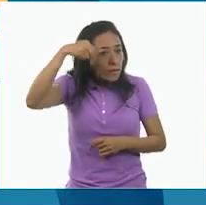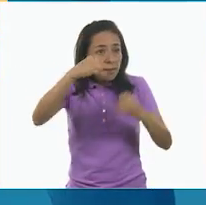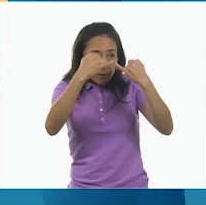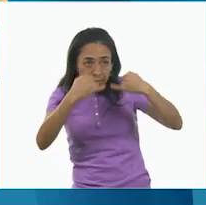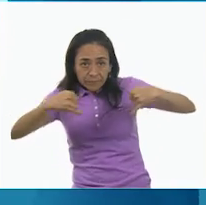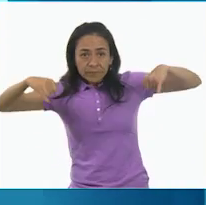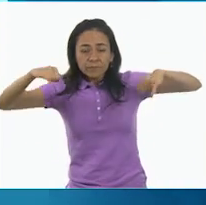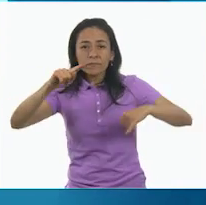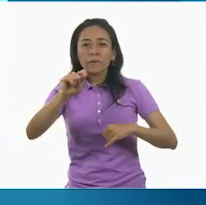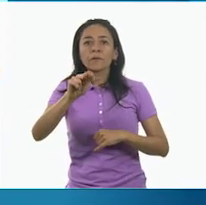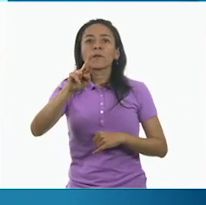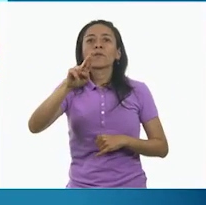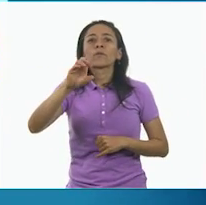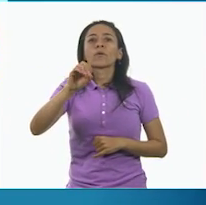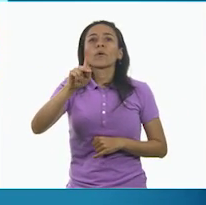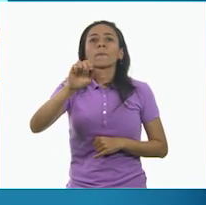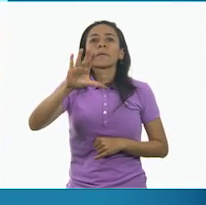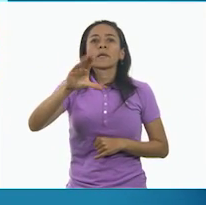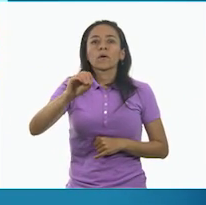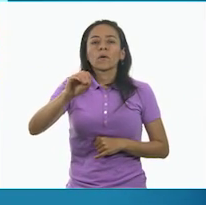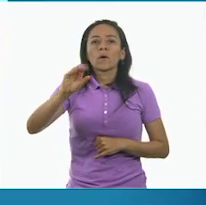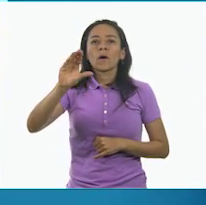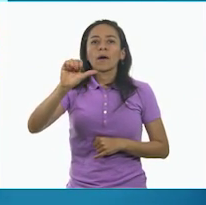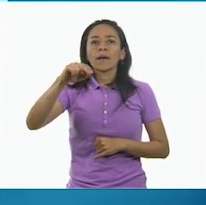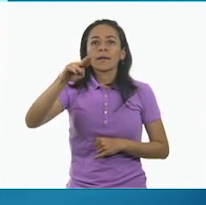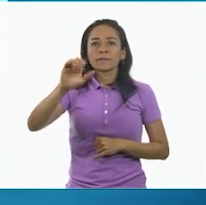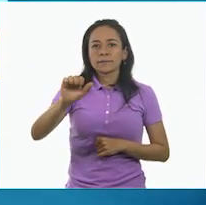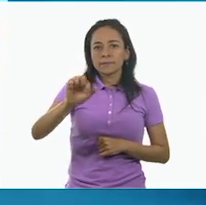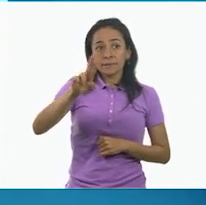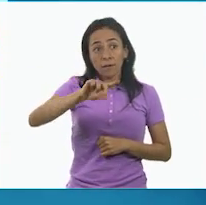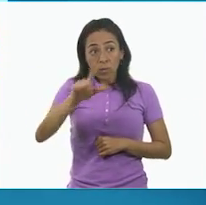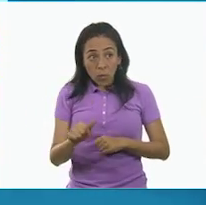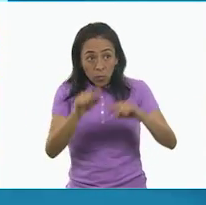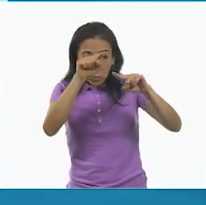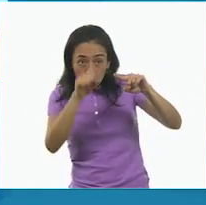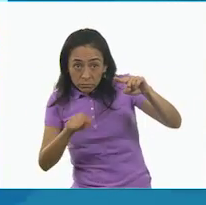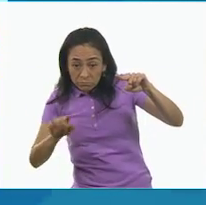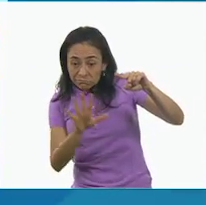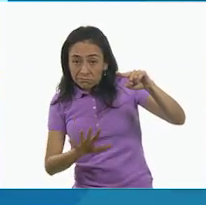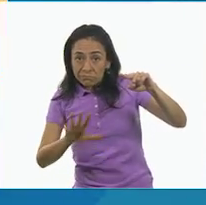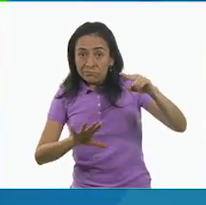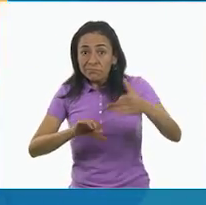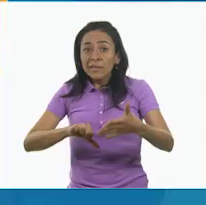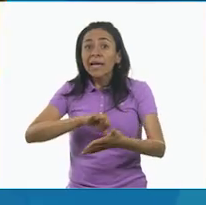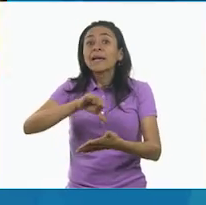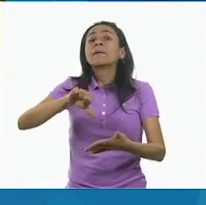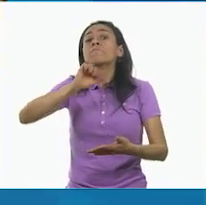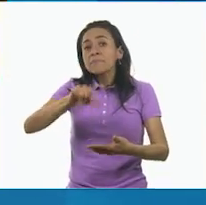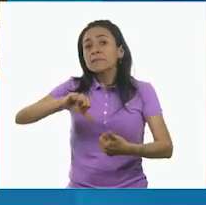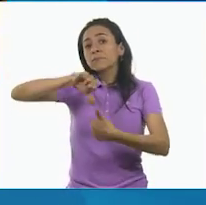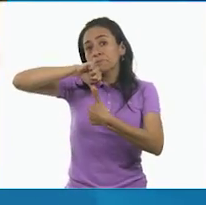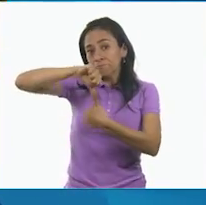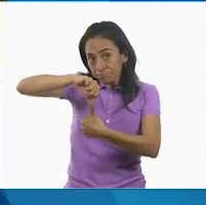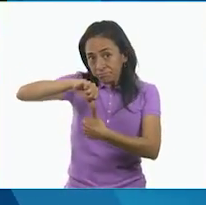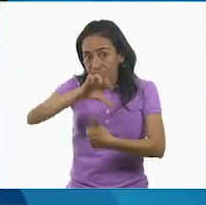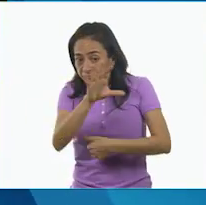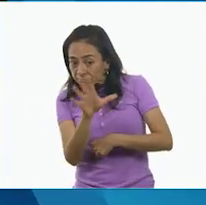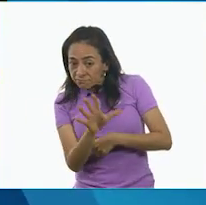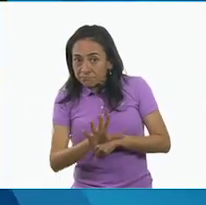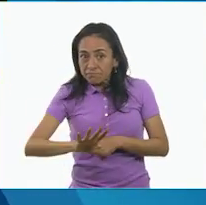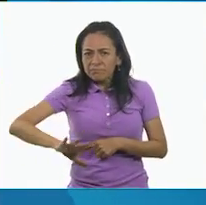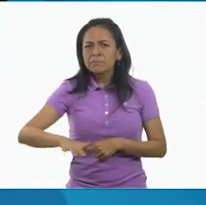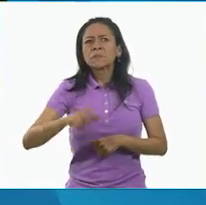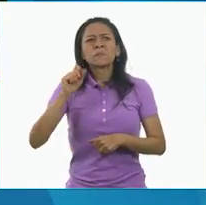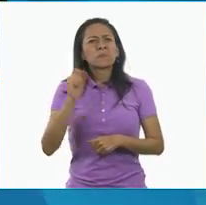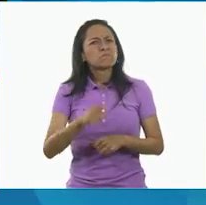Cáncer, mientras que en su parte suroriental ocupó la mitad de Centroamérica. Su diversidad de climas, con